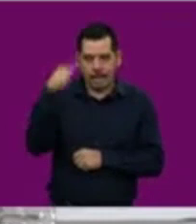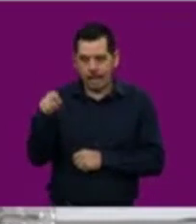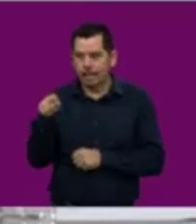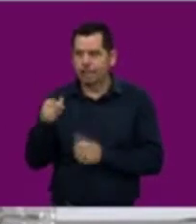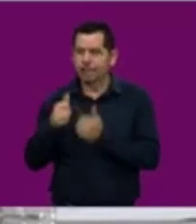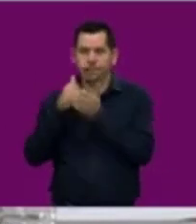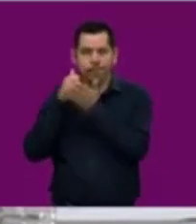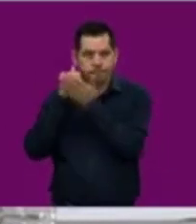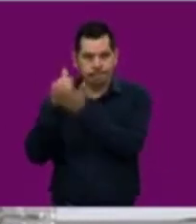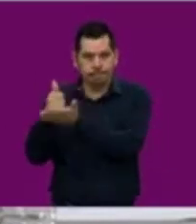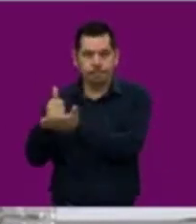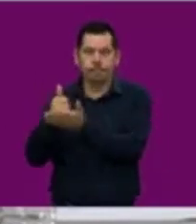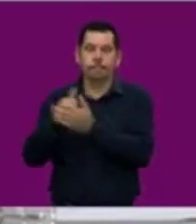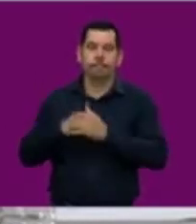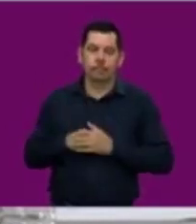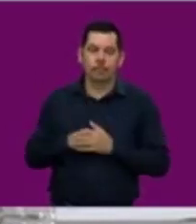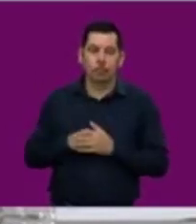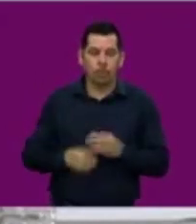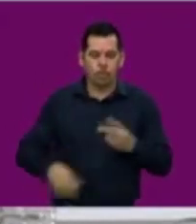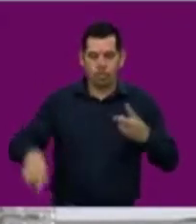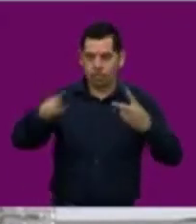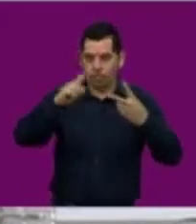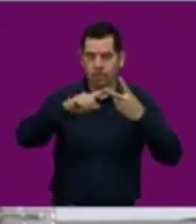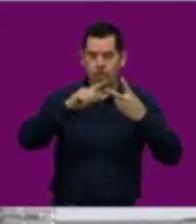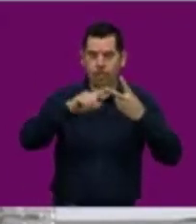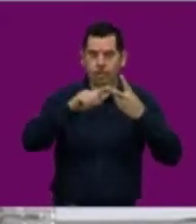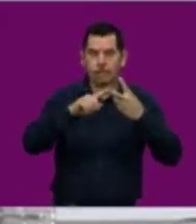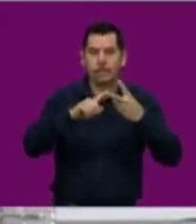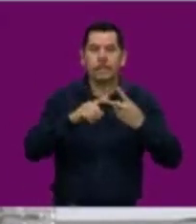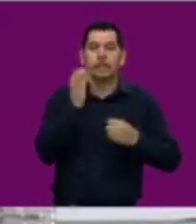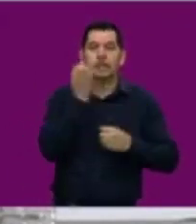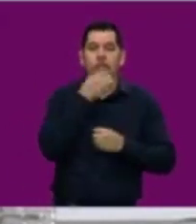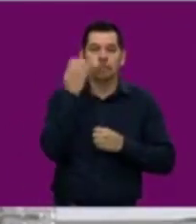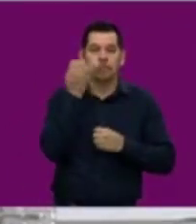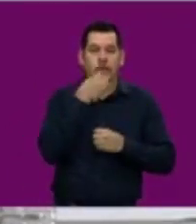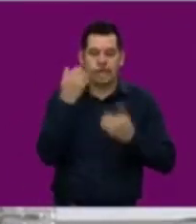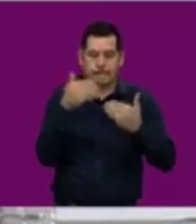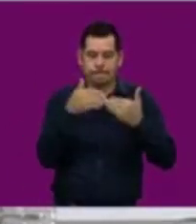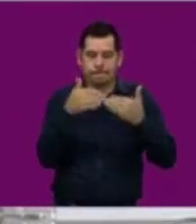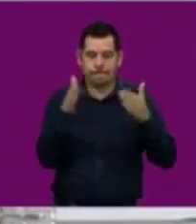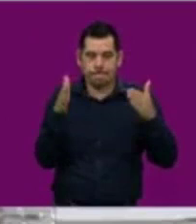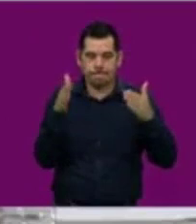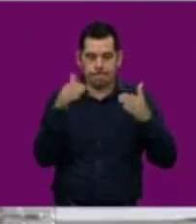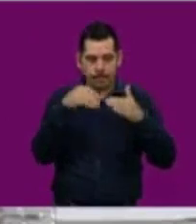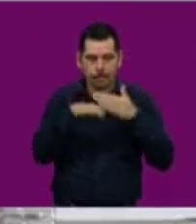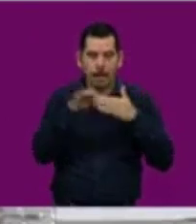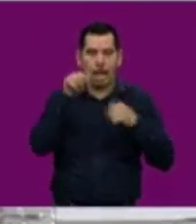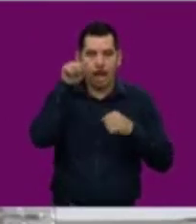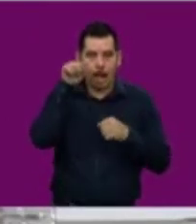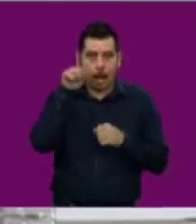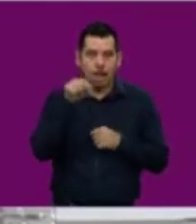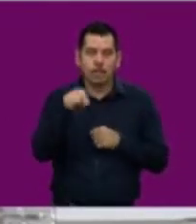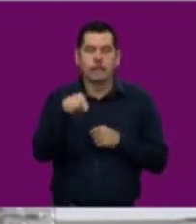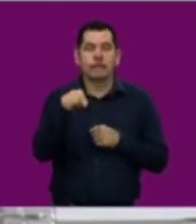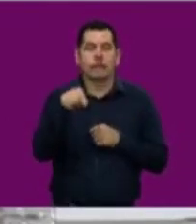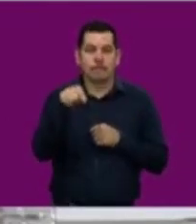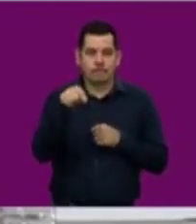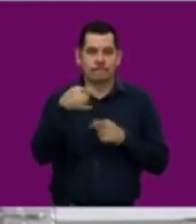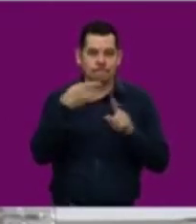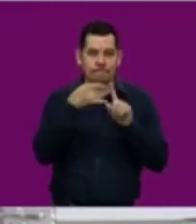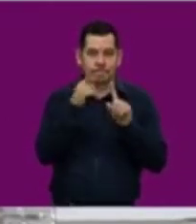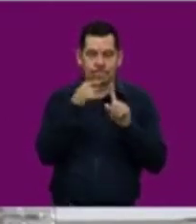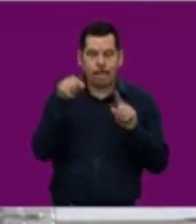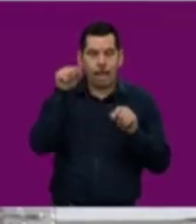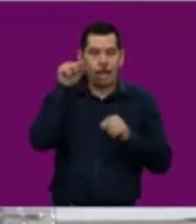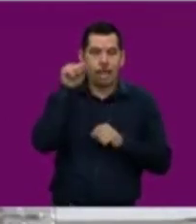el otro filtro será a la entrada de la escuela y país con el que